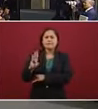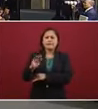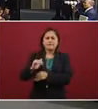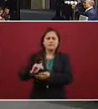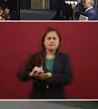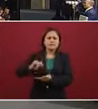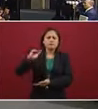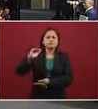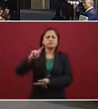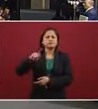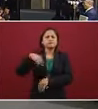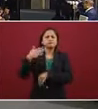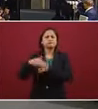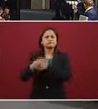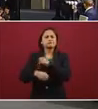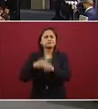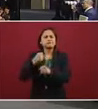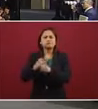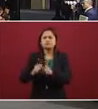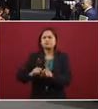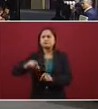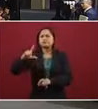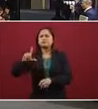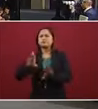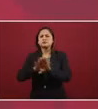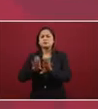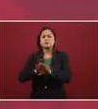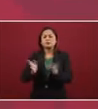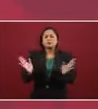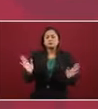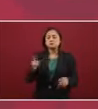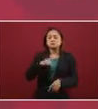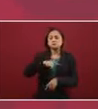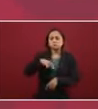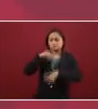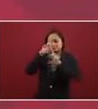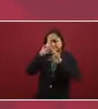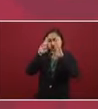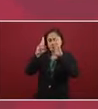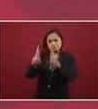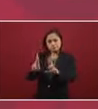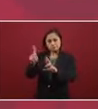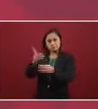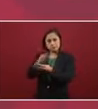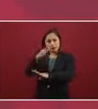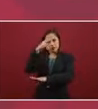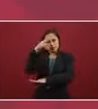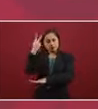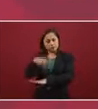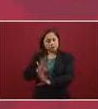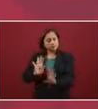año que entra. Somos respetuosos de lo que hace el Banco de México. Nosotros